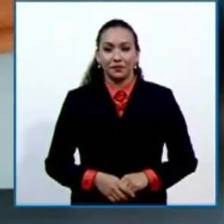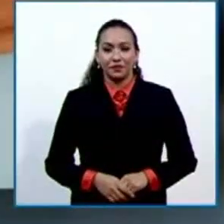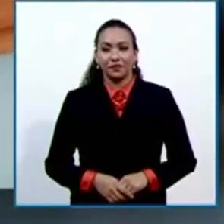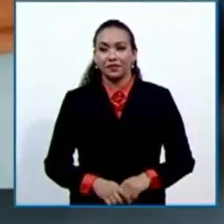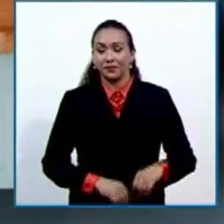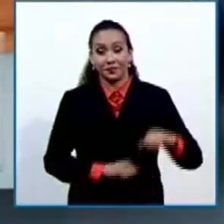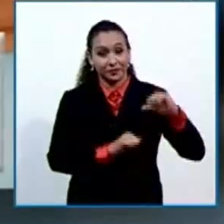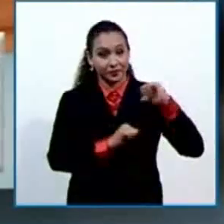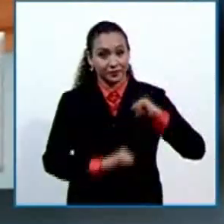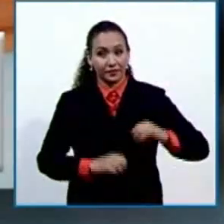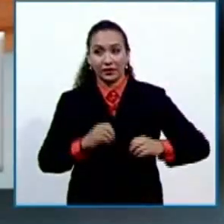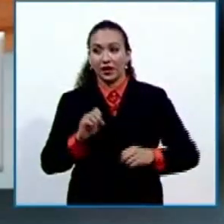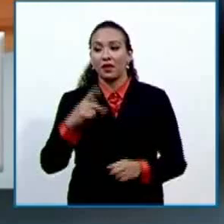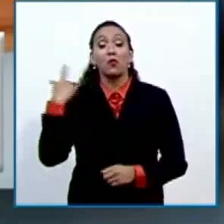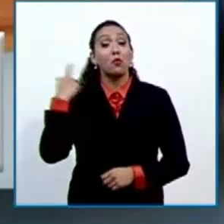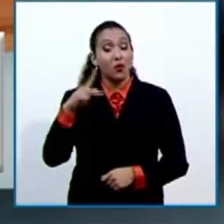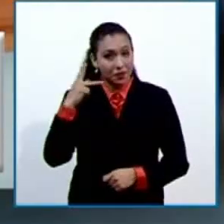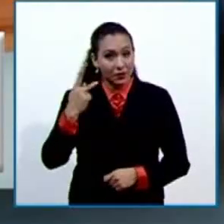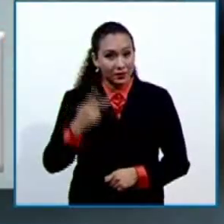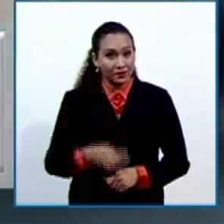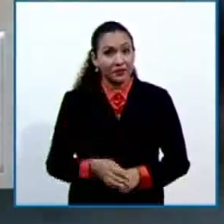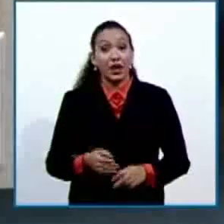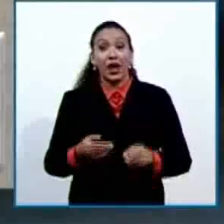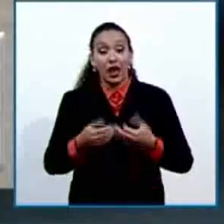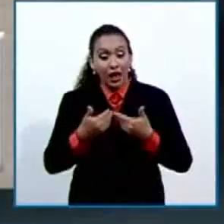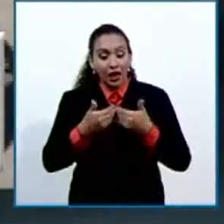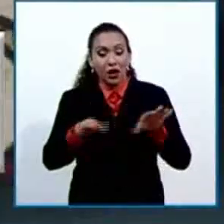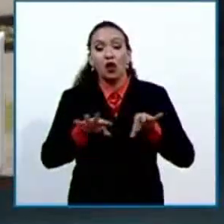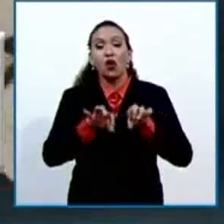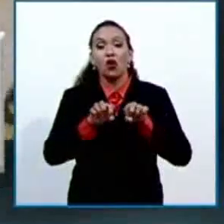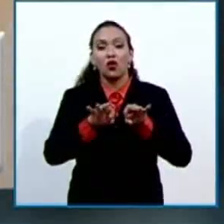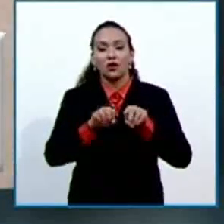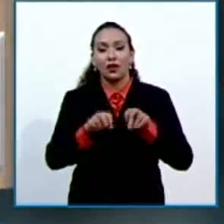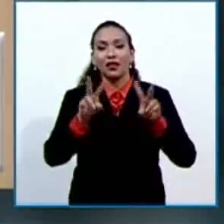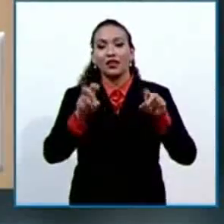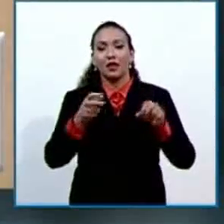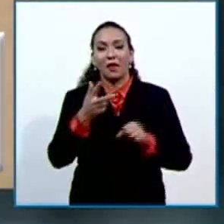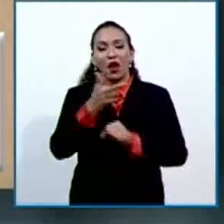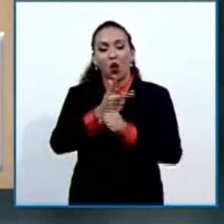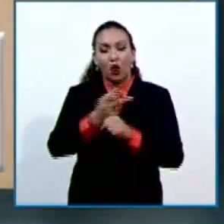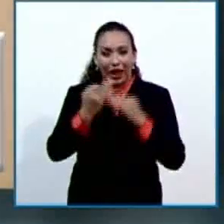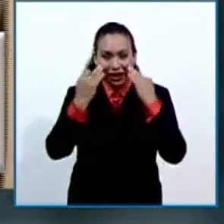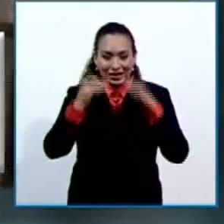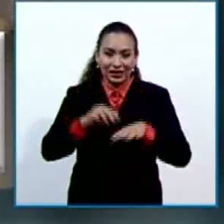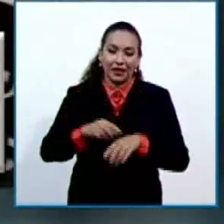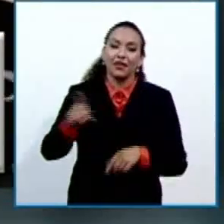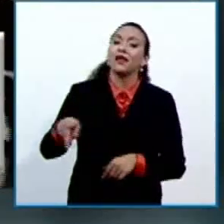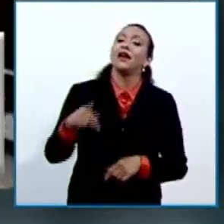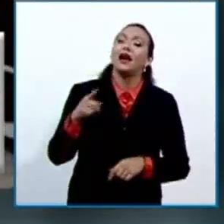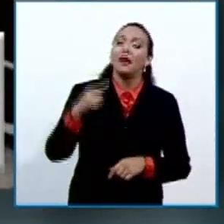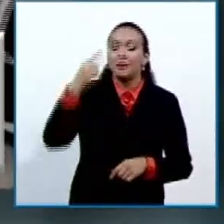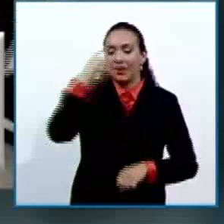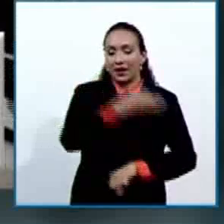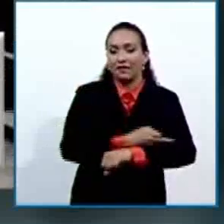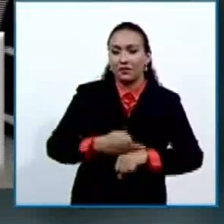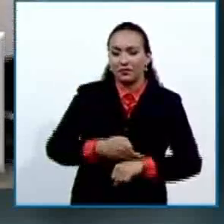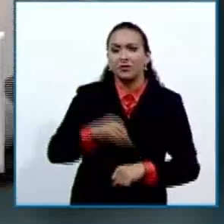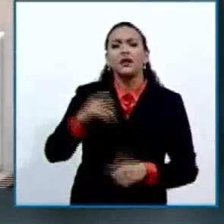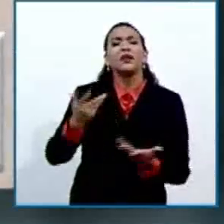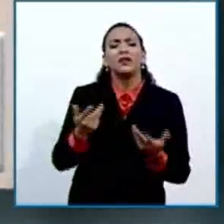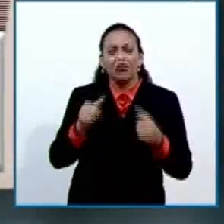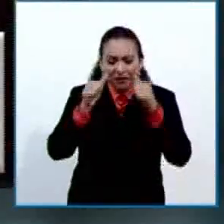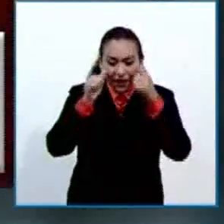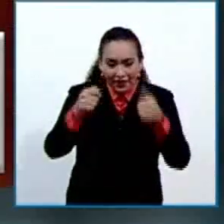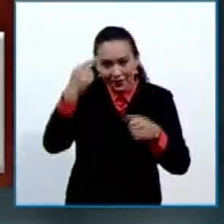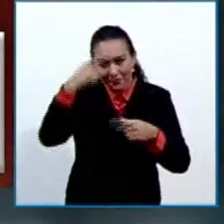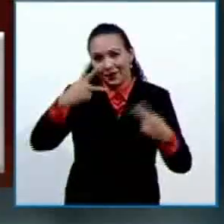El Poder Judicial de Puebla habilitó el Juzgado de Oralidad Familiar en el Distrito Judicial de Tehuacán, que brinda atención